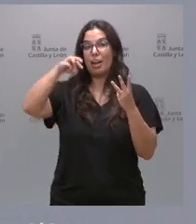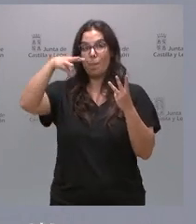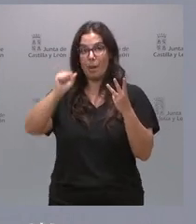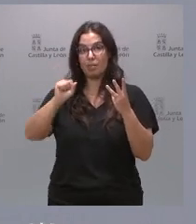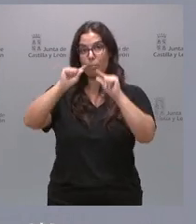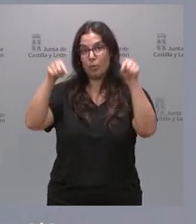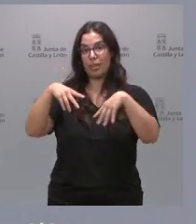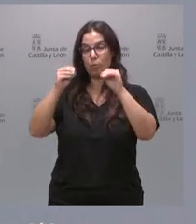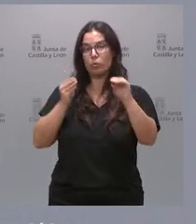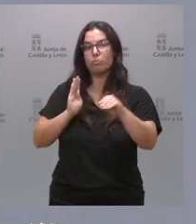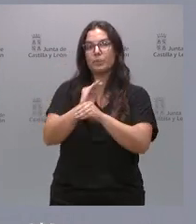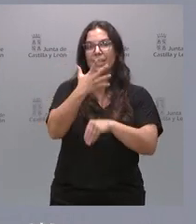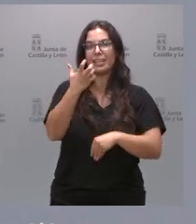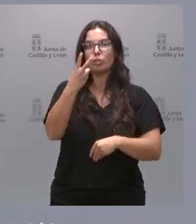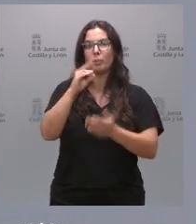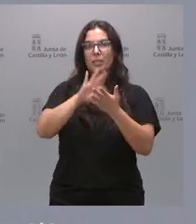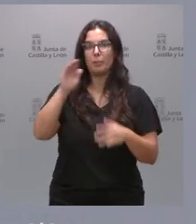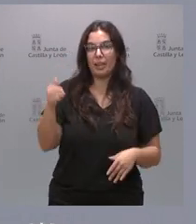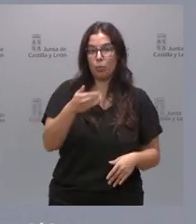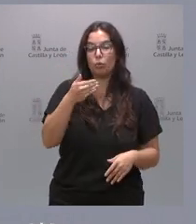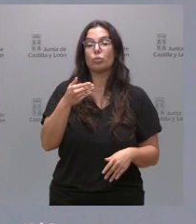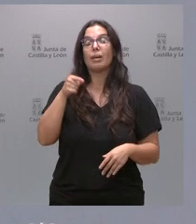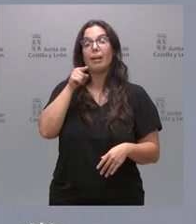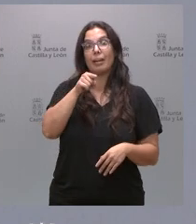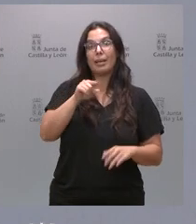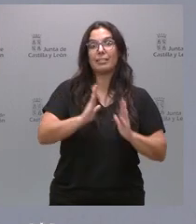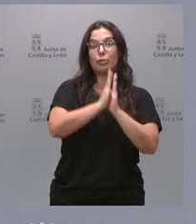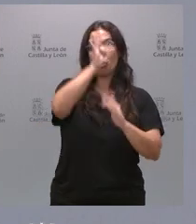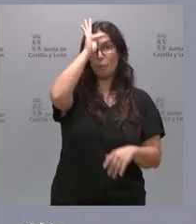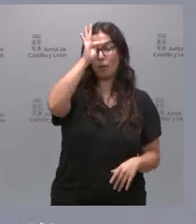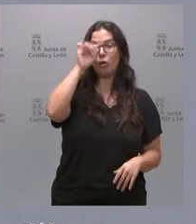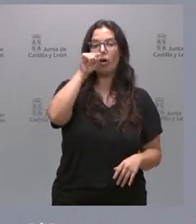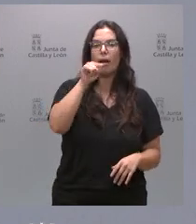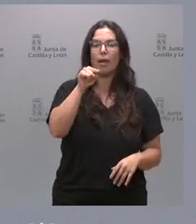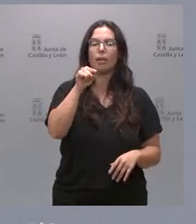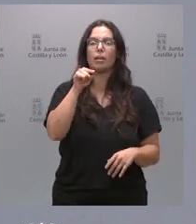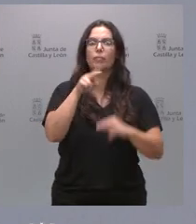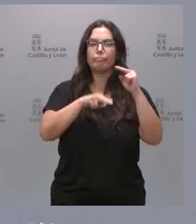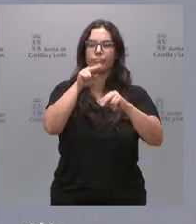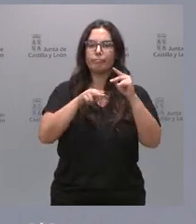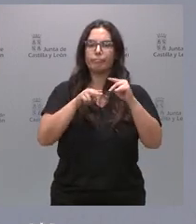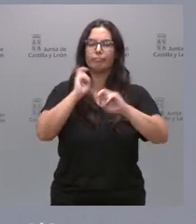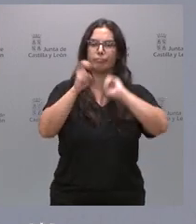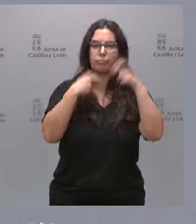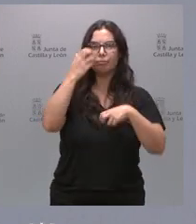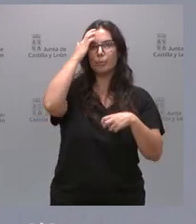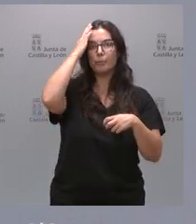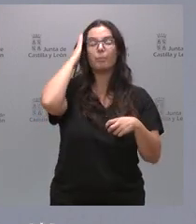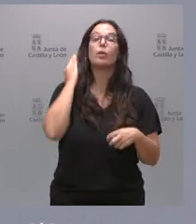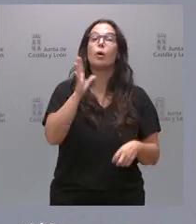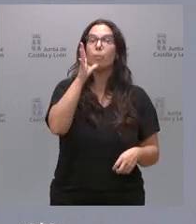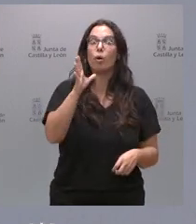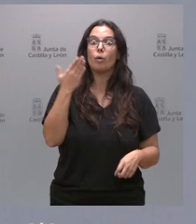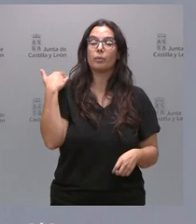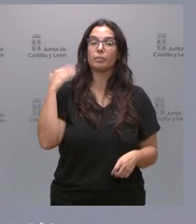Son obras en el caso de Santo Domingo de Silos que representa el mayor concentración que son consecuencia de